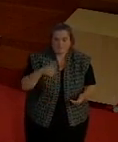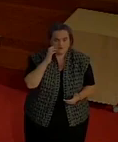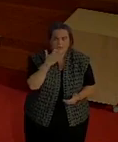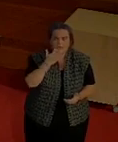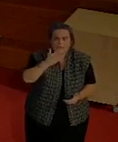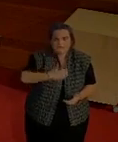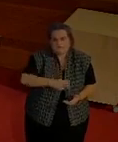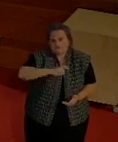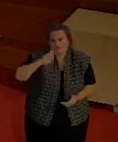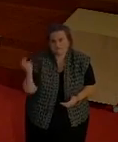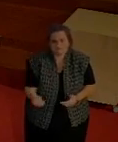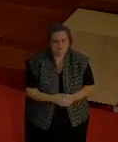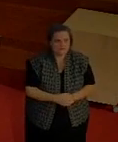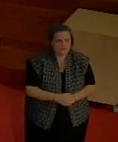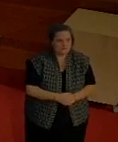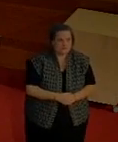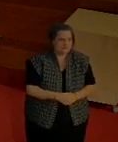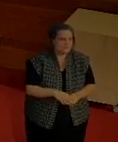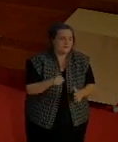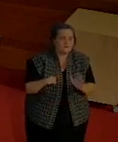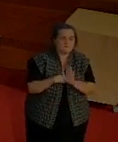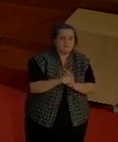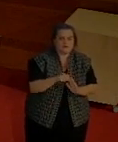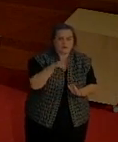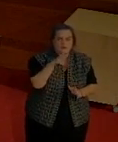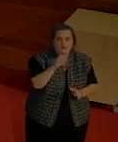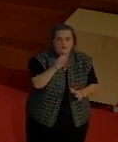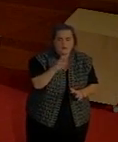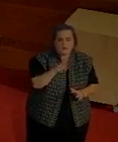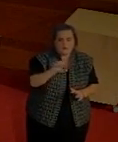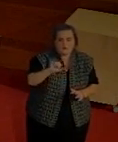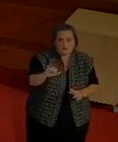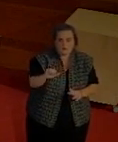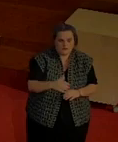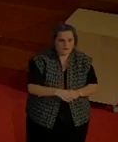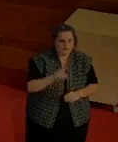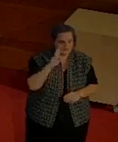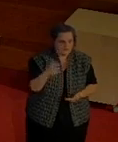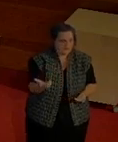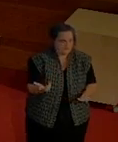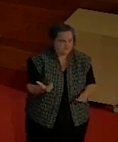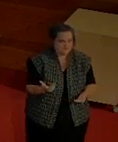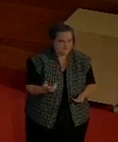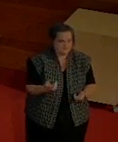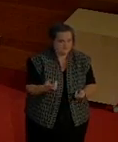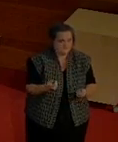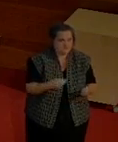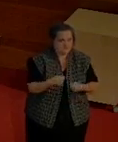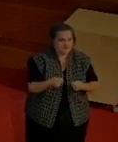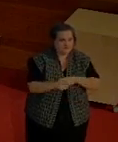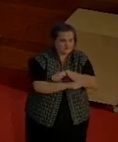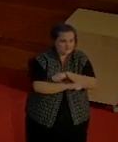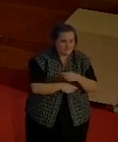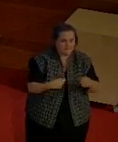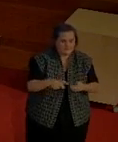si quieren ver lo de Huawei y ese tipo de cosas no estamos en una guerra comercial estamos en una guerra tecnológica estratégica